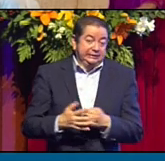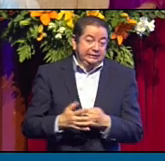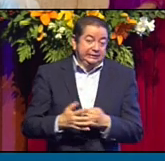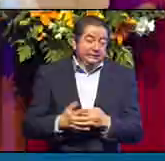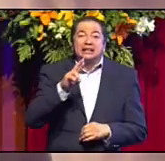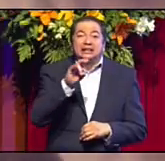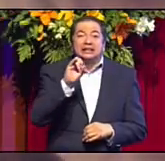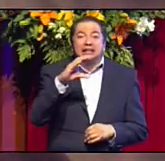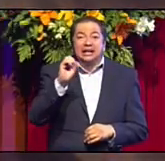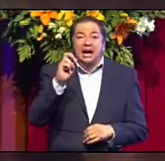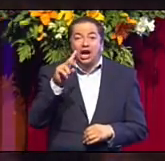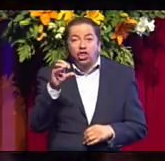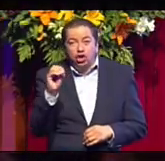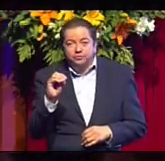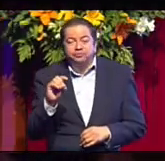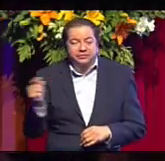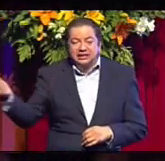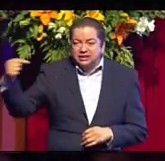Ricardo Monardo.